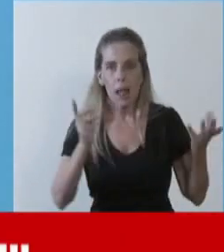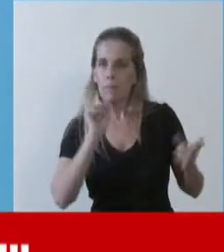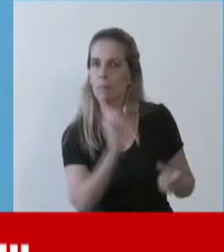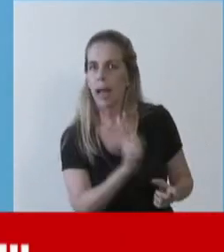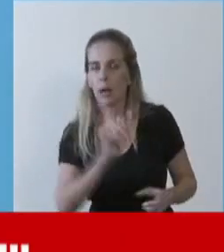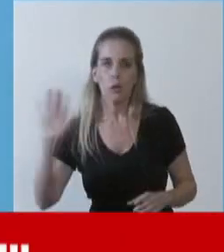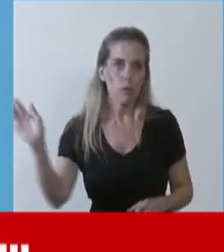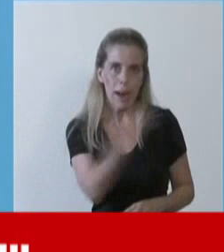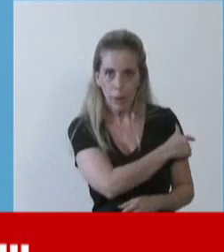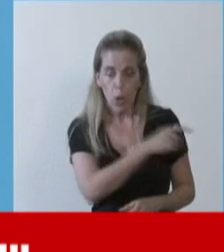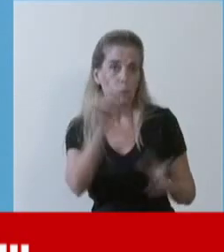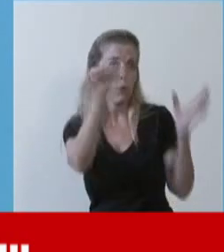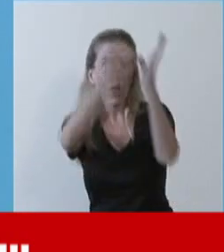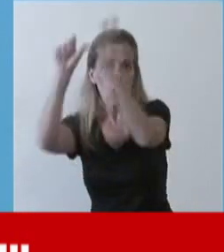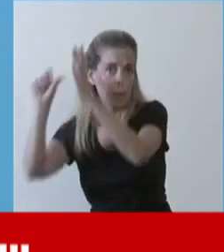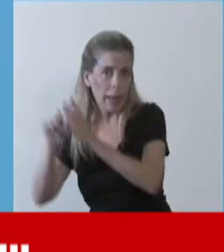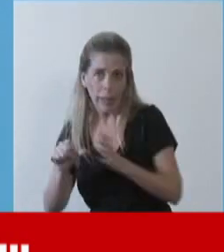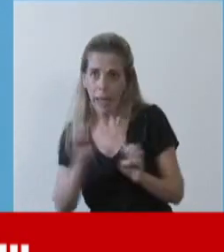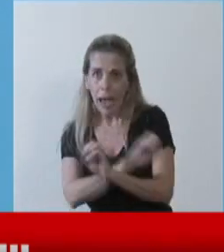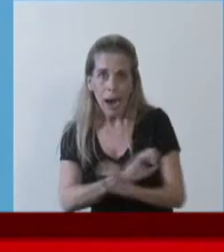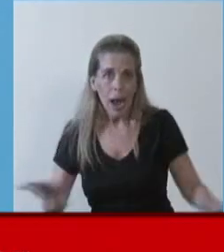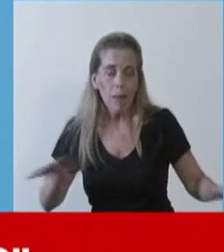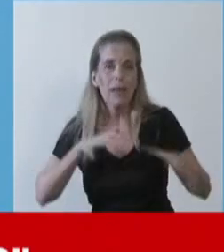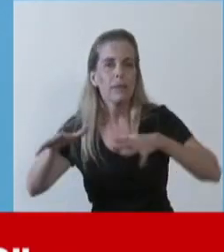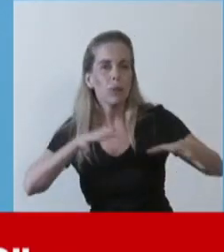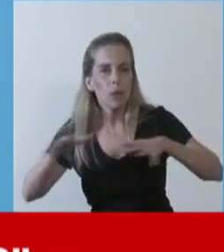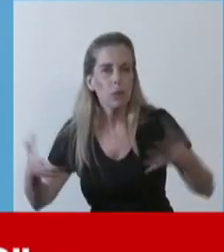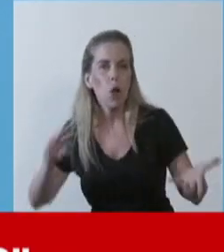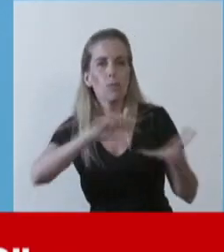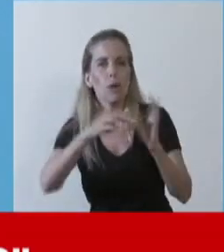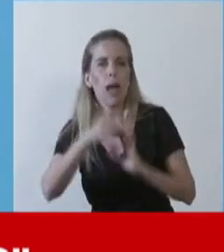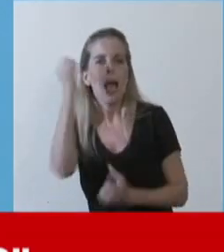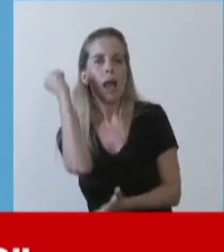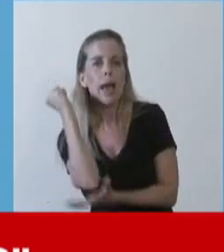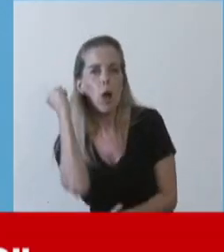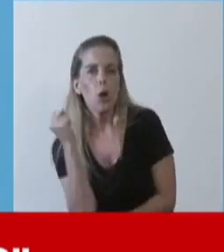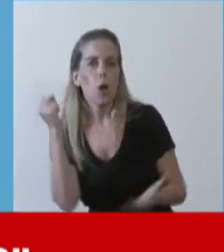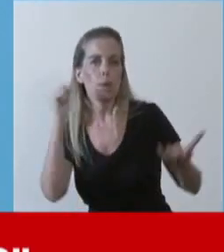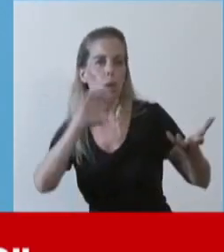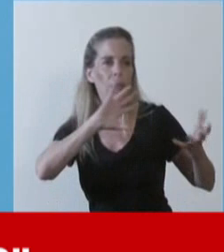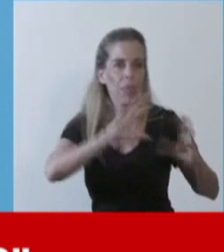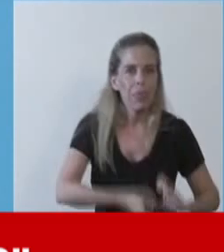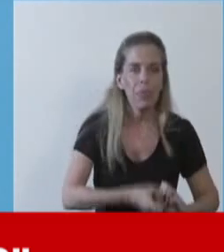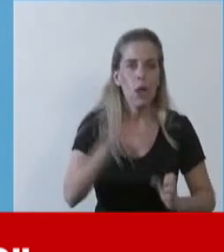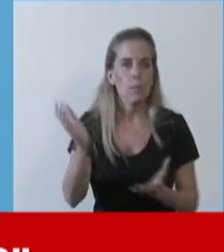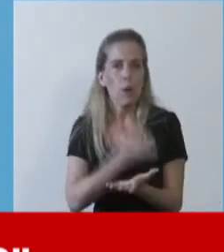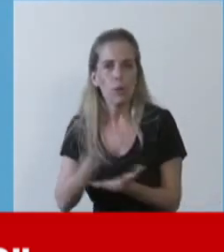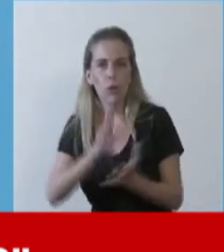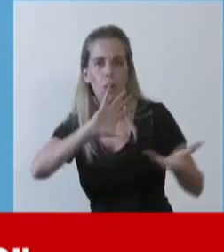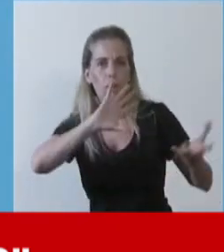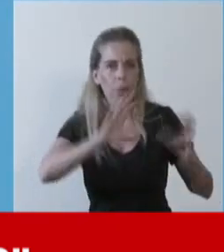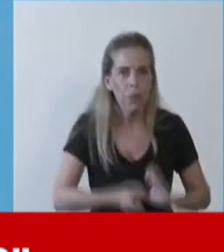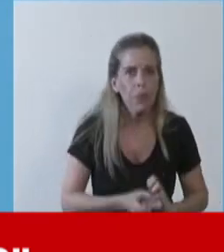efectos económicos en todo el mundo y que ha llevado a una desaceleración de la actividad económica global que